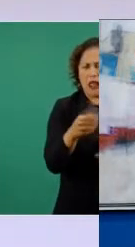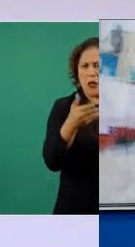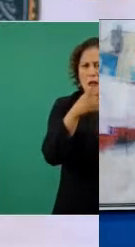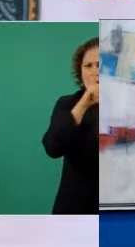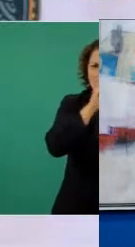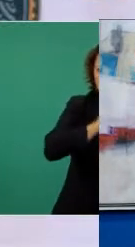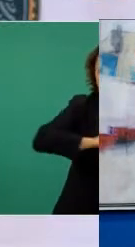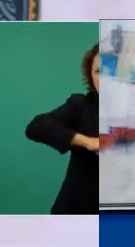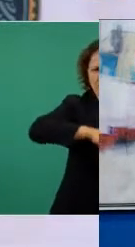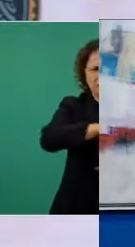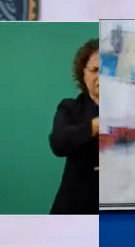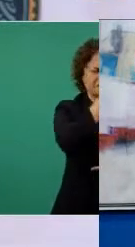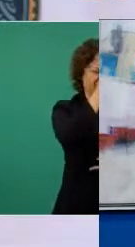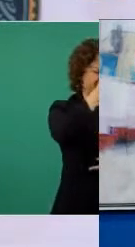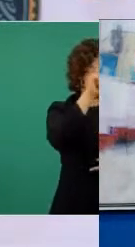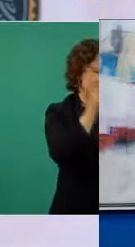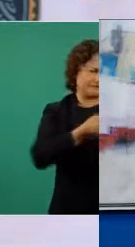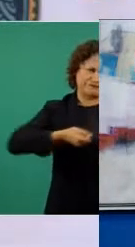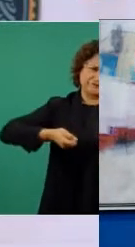malísimo,